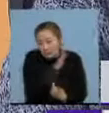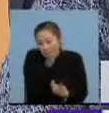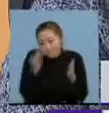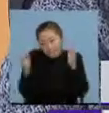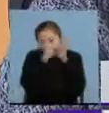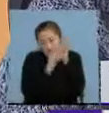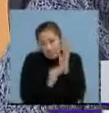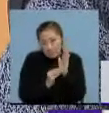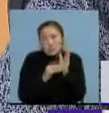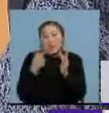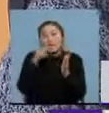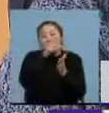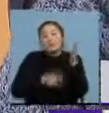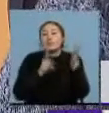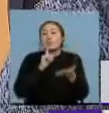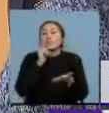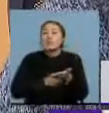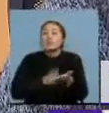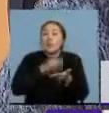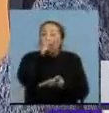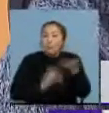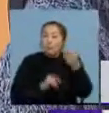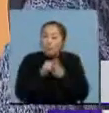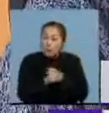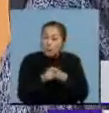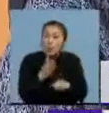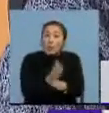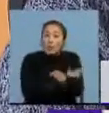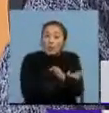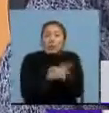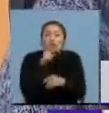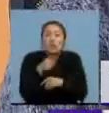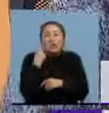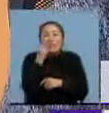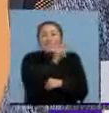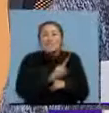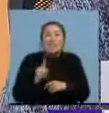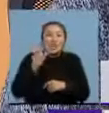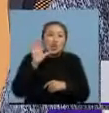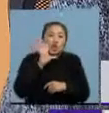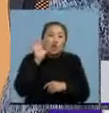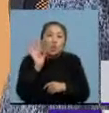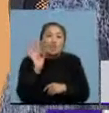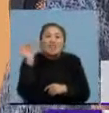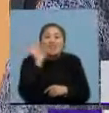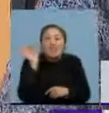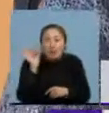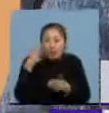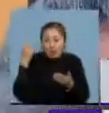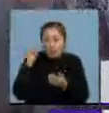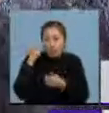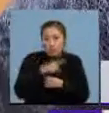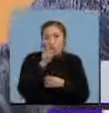en tarifa social donde tenemos 70 mil usuarios y eso pagan hasta 150 cero peso de energía y de